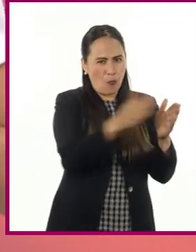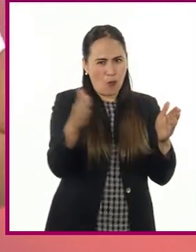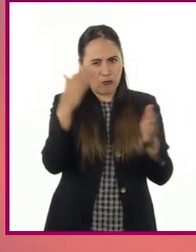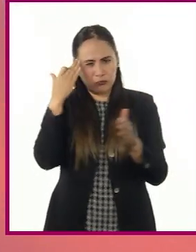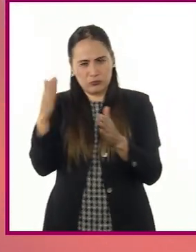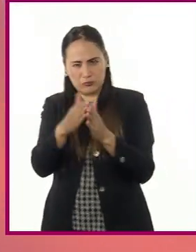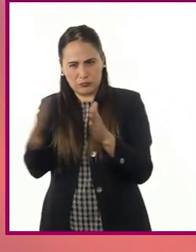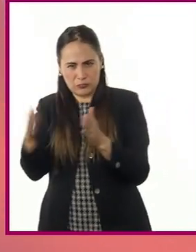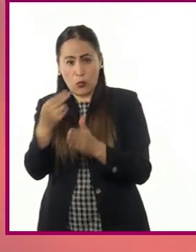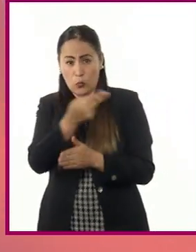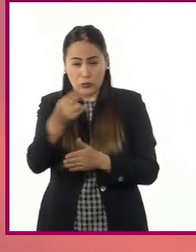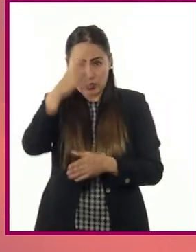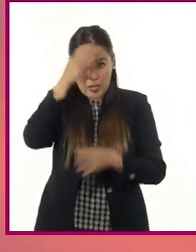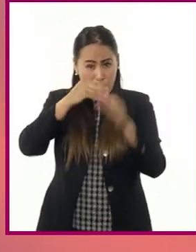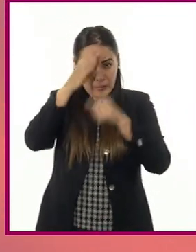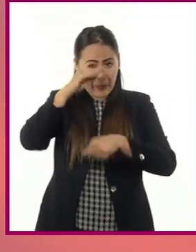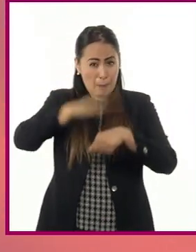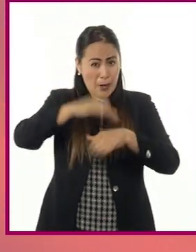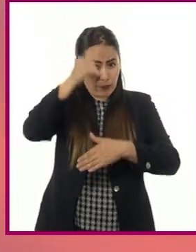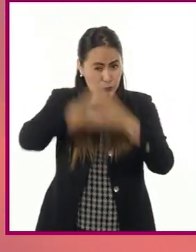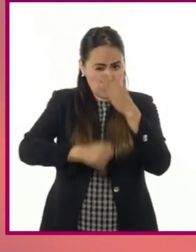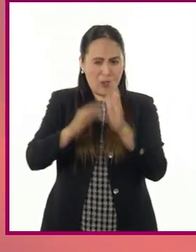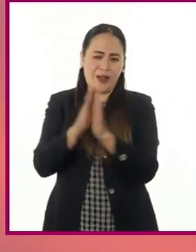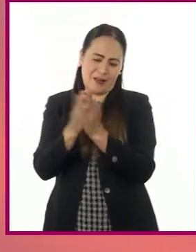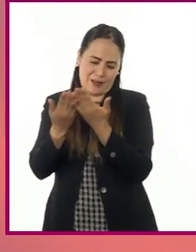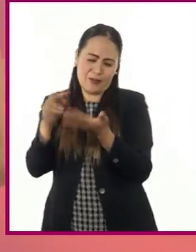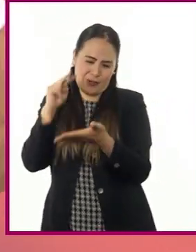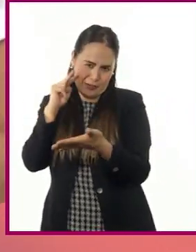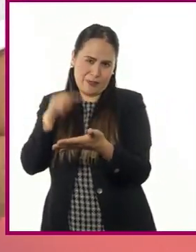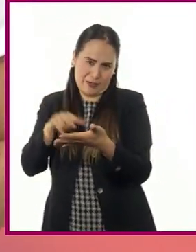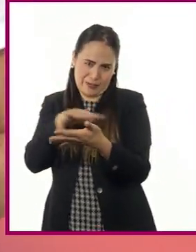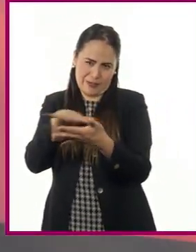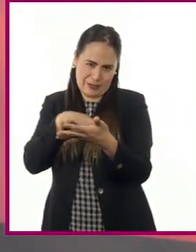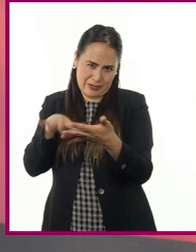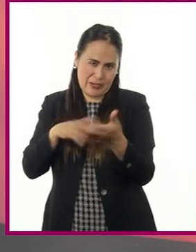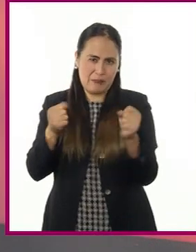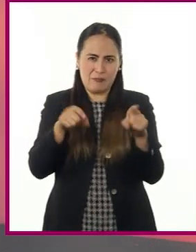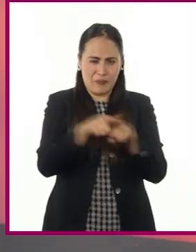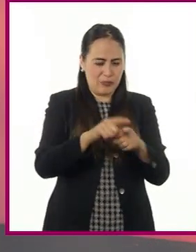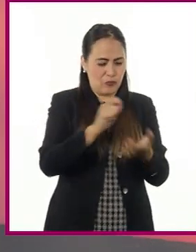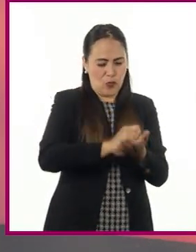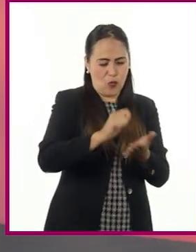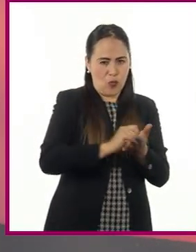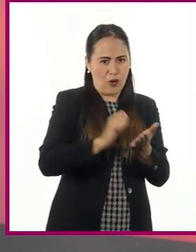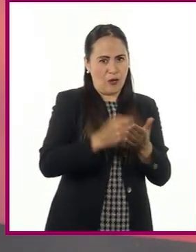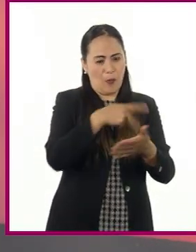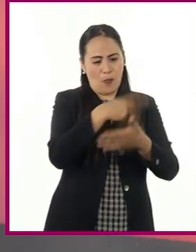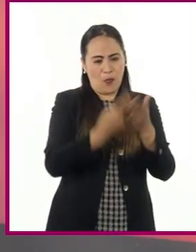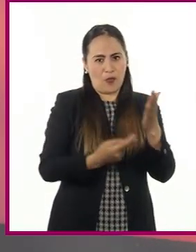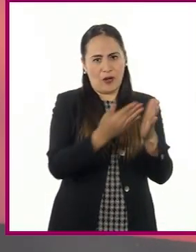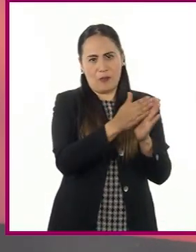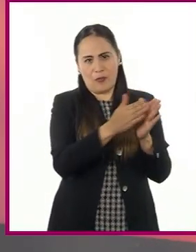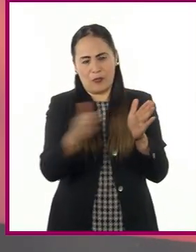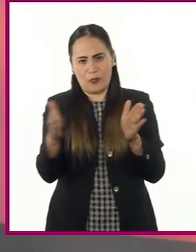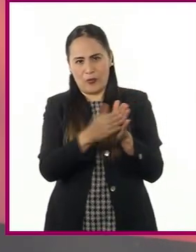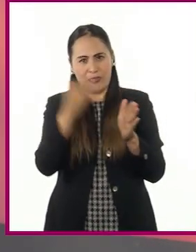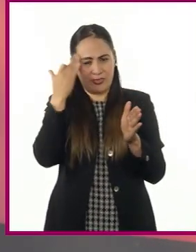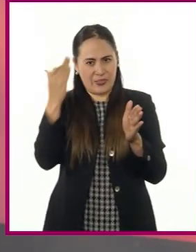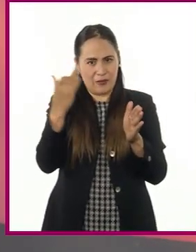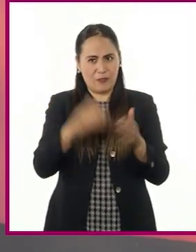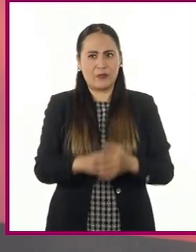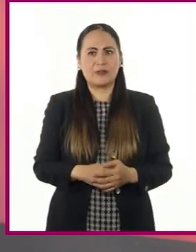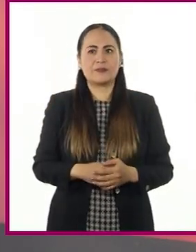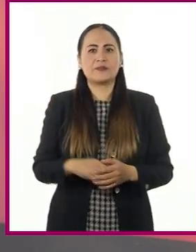complementar su aprendizaje, pueden utilizar su libro de texto y apoyarse en los apuntes que realizaron durante la sesión.